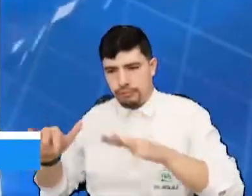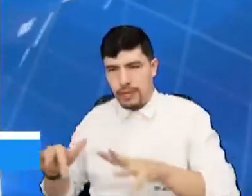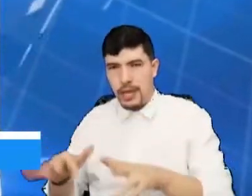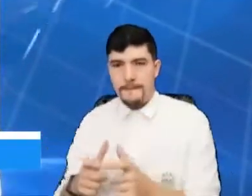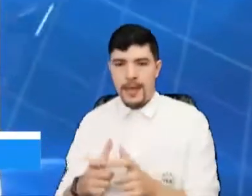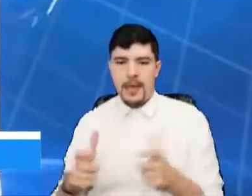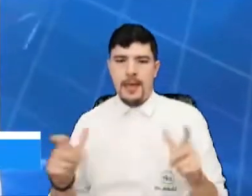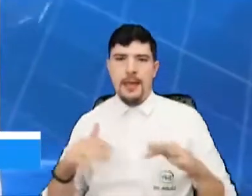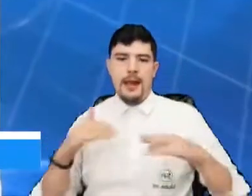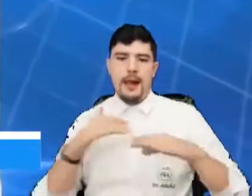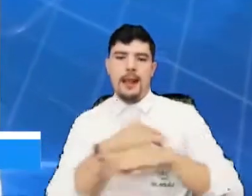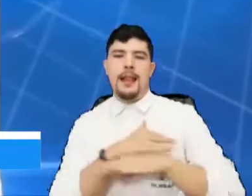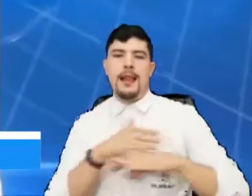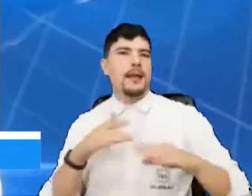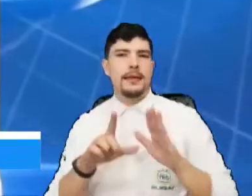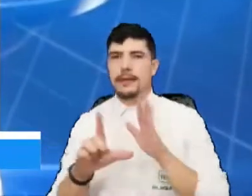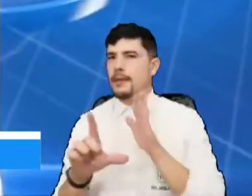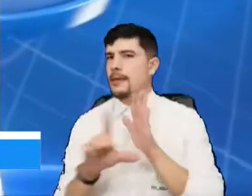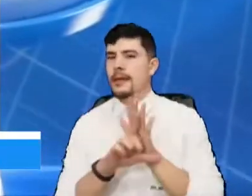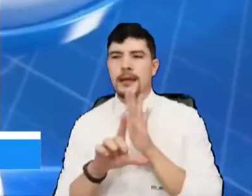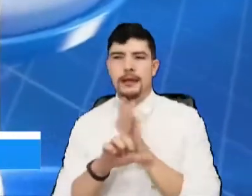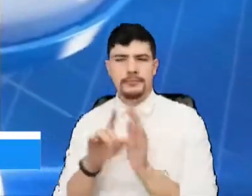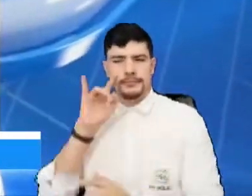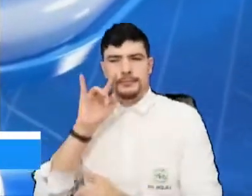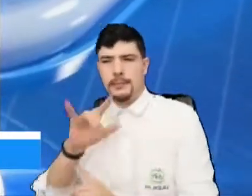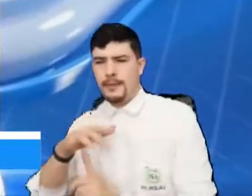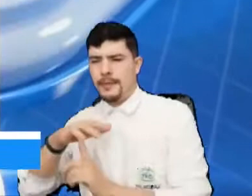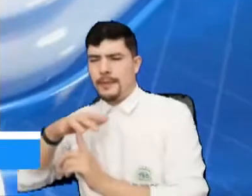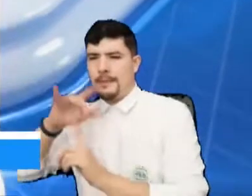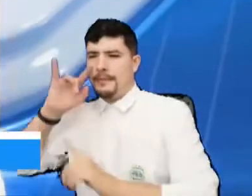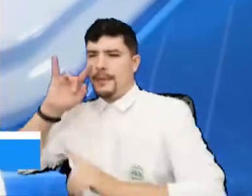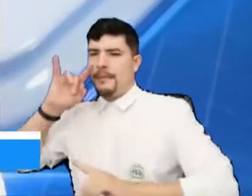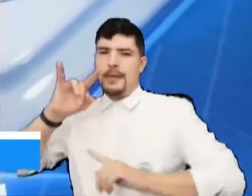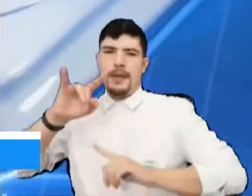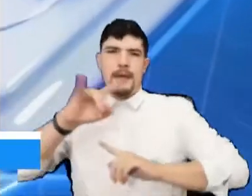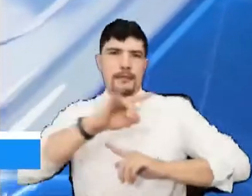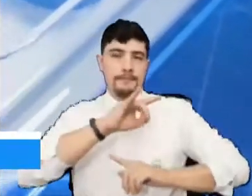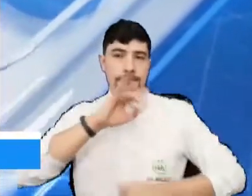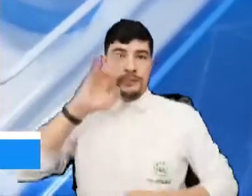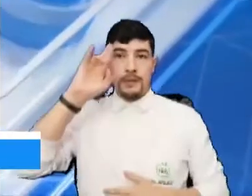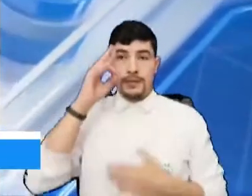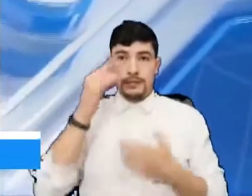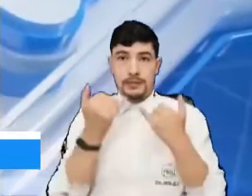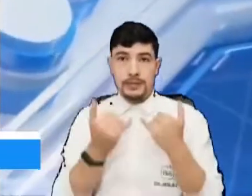En las últimas horas, los ciudadanos a través de las redes sociales también han denunciado la salida de varios